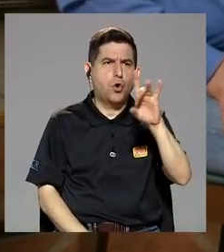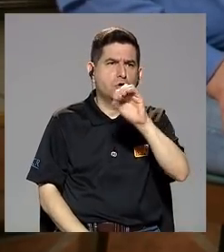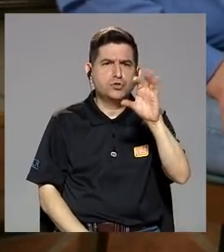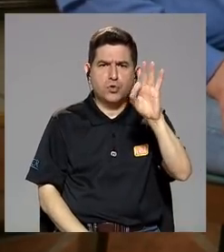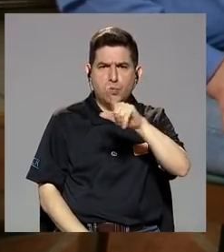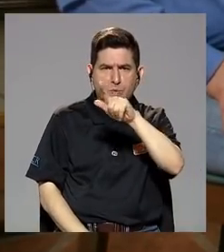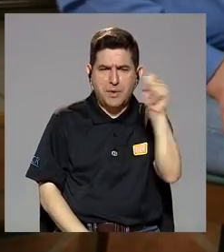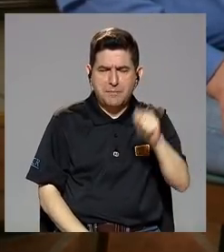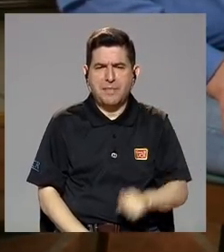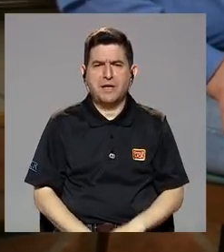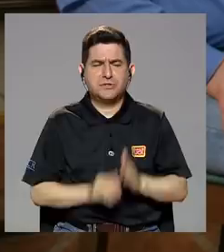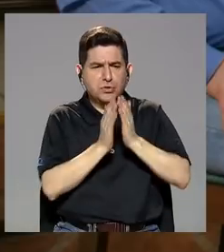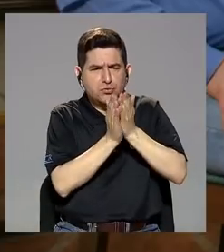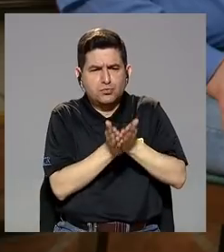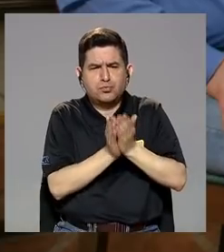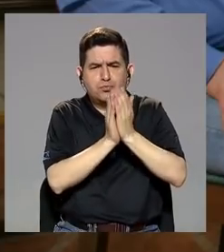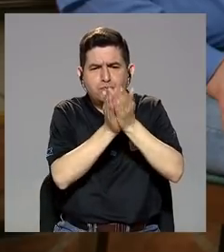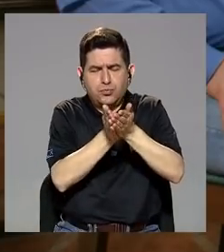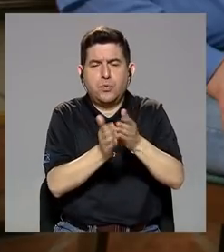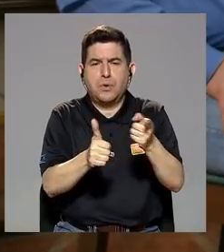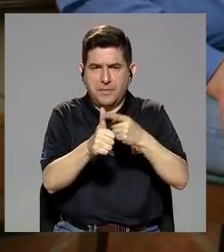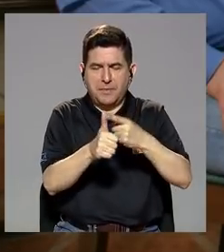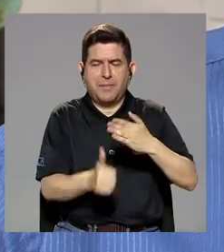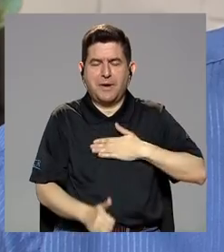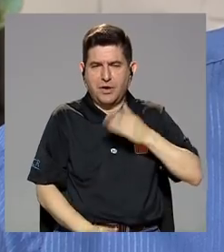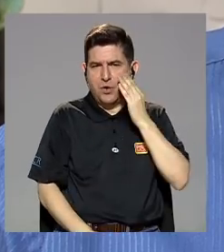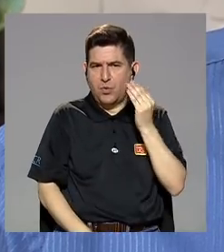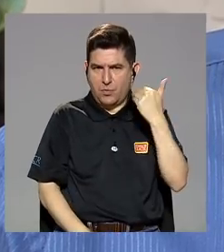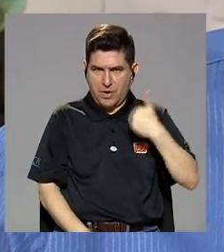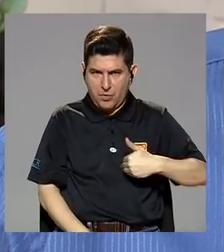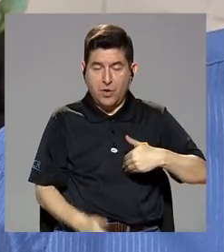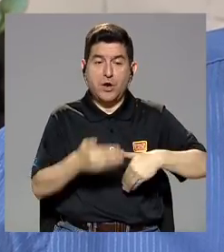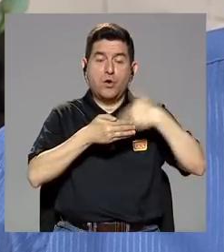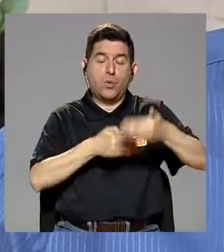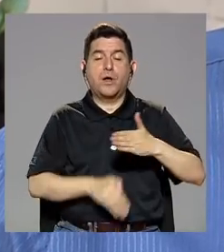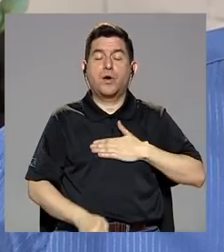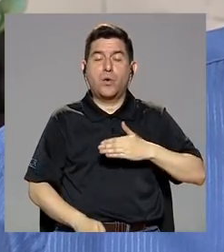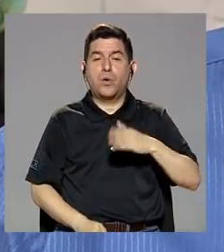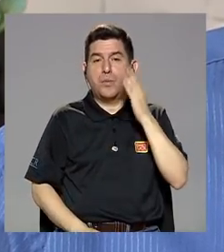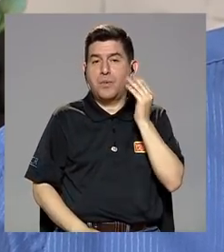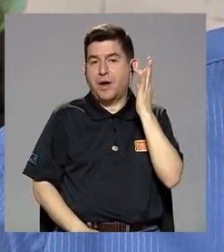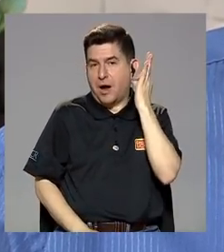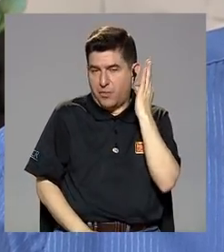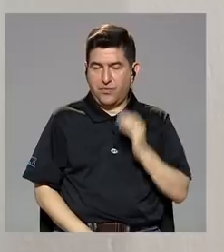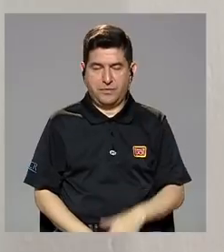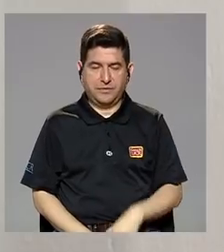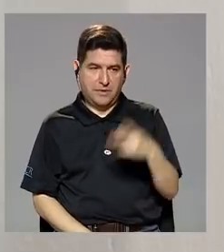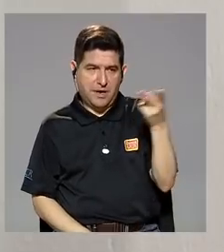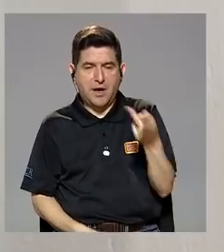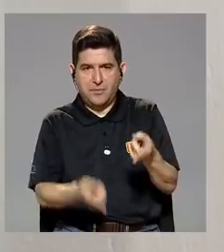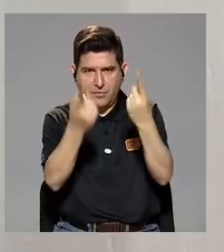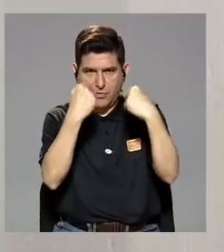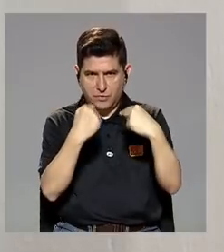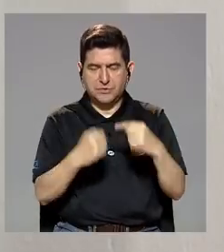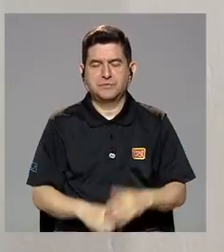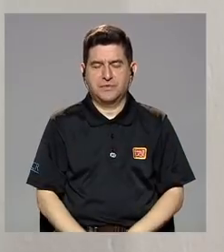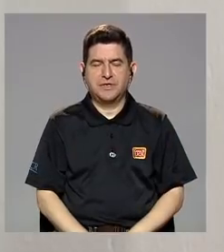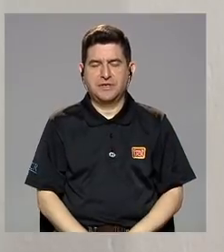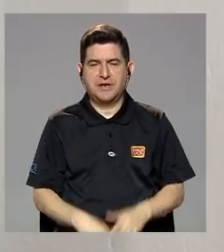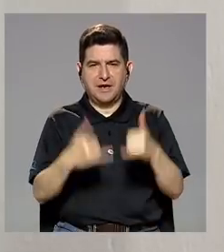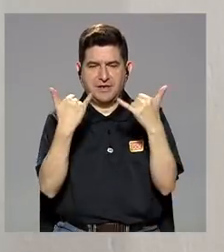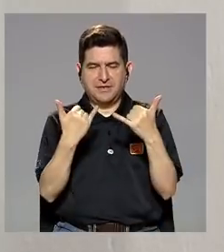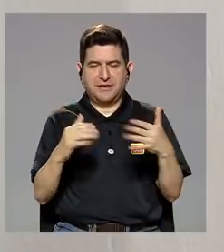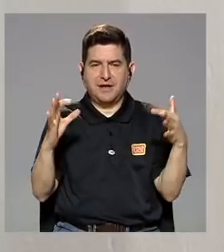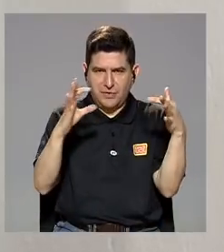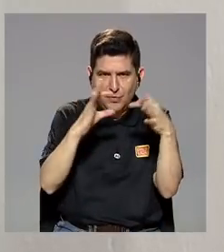viaje y eso lo hizo mi abuelo primero y al año siguiente lo hizo mi abuela o sea en señora ya ellos venían empatados